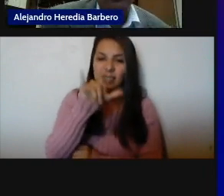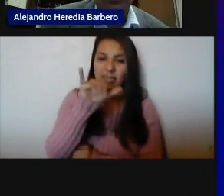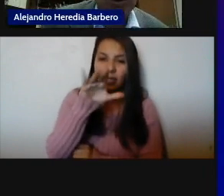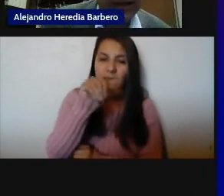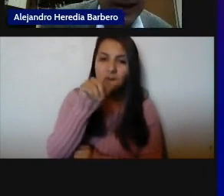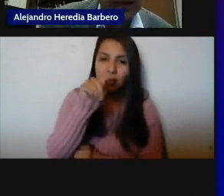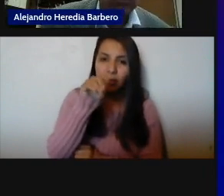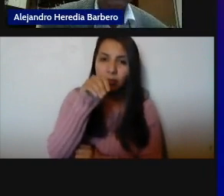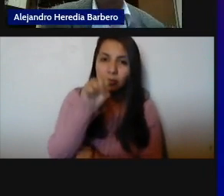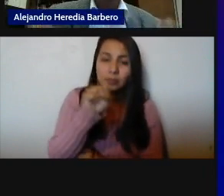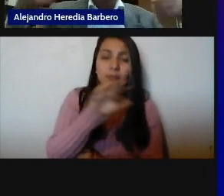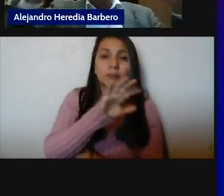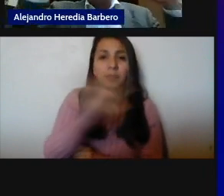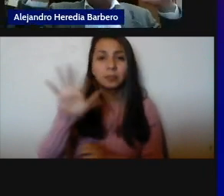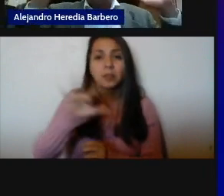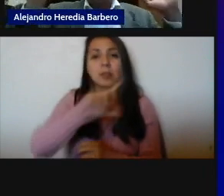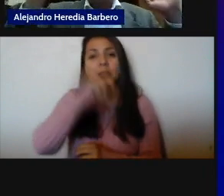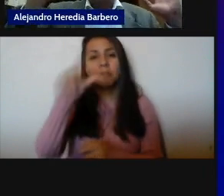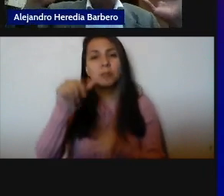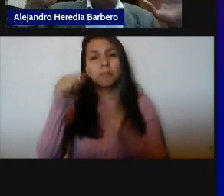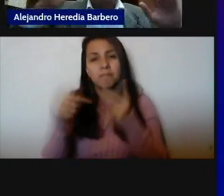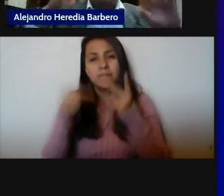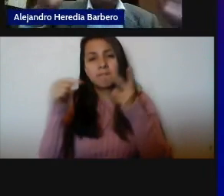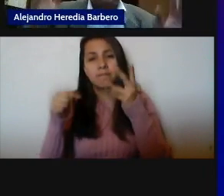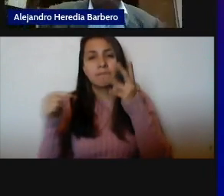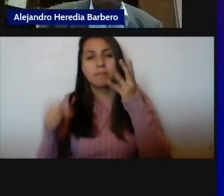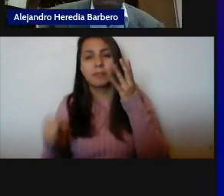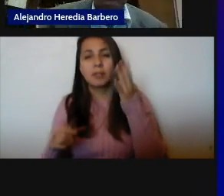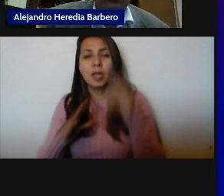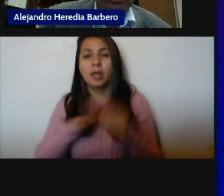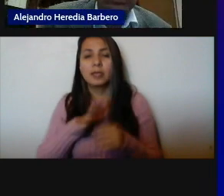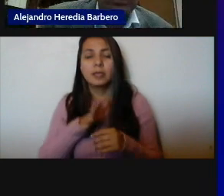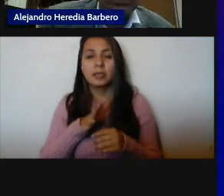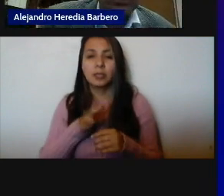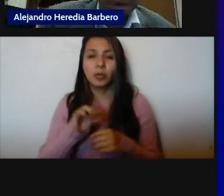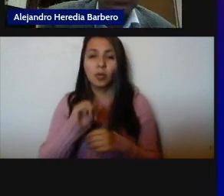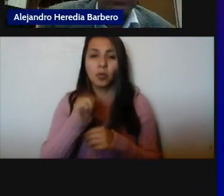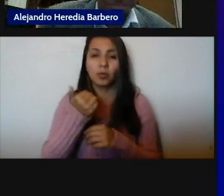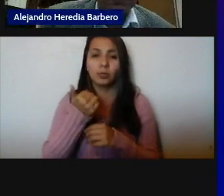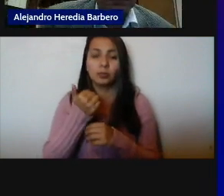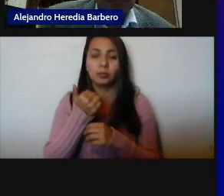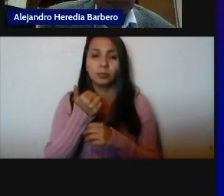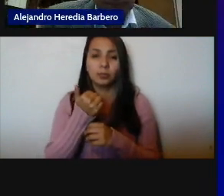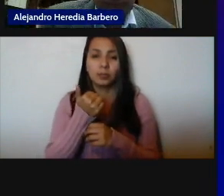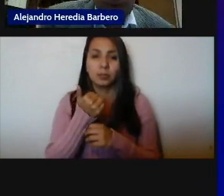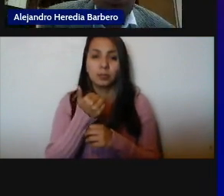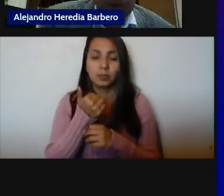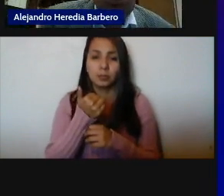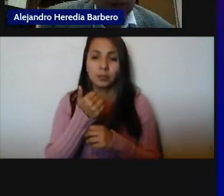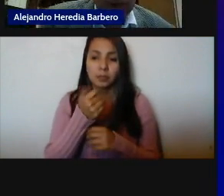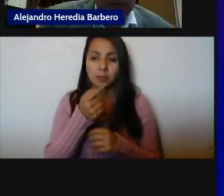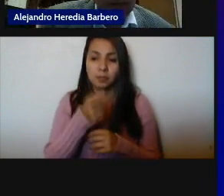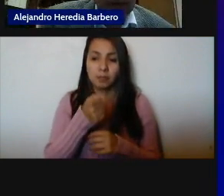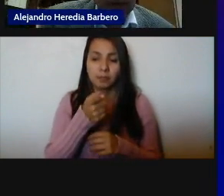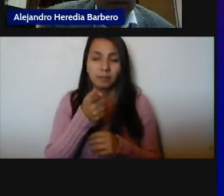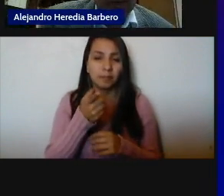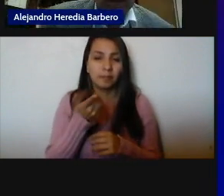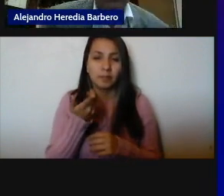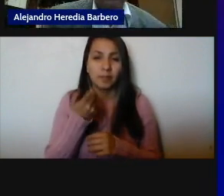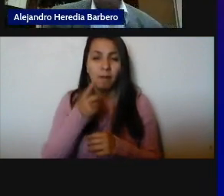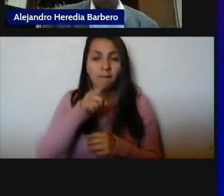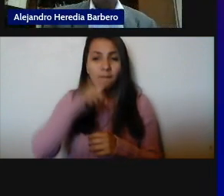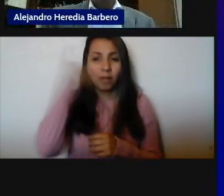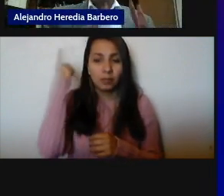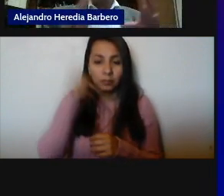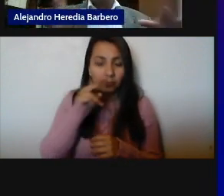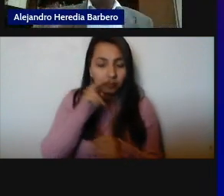perdón, son por ejemplo silicatos, y luego seguirá toda una línea muy